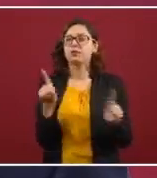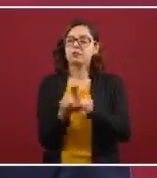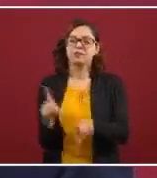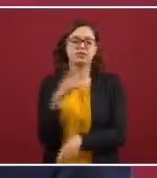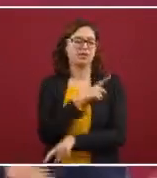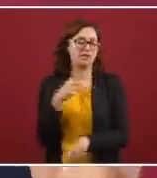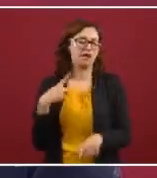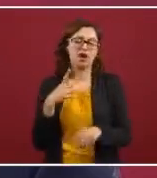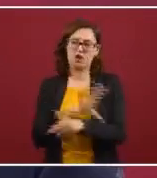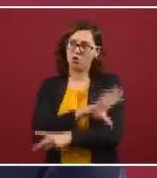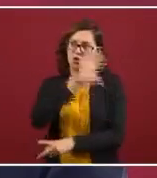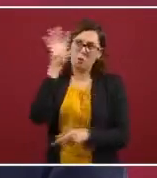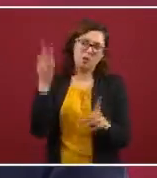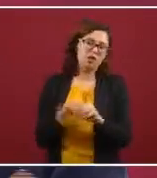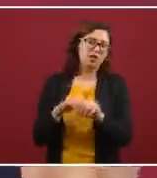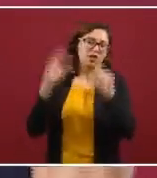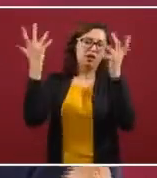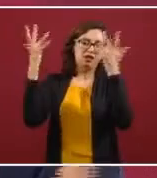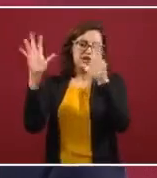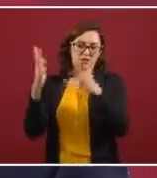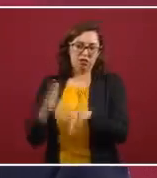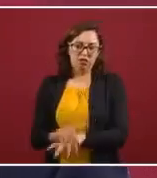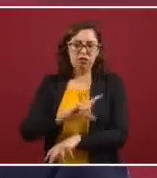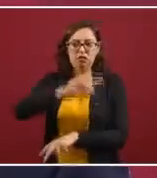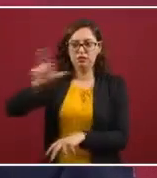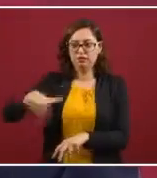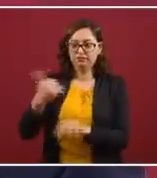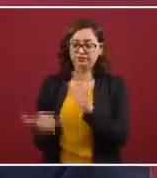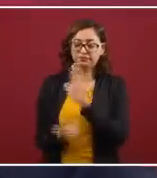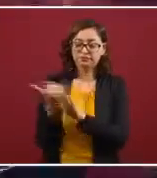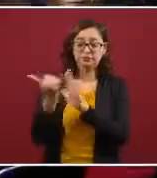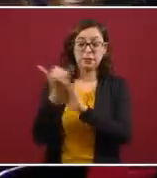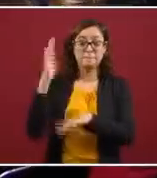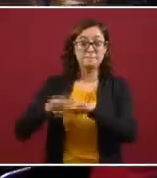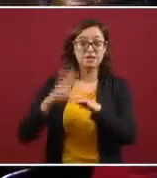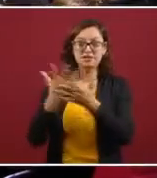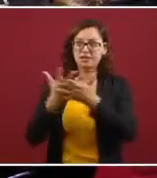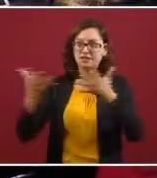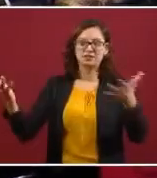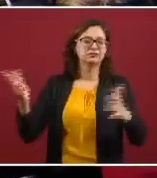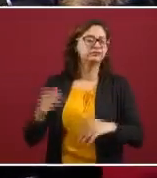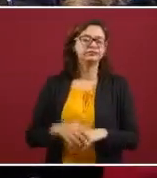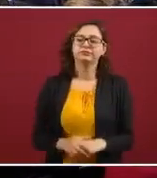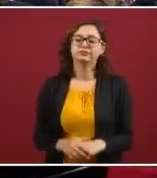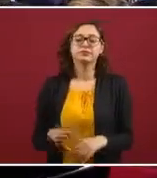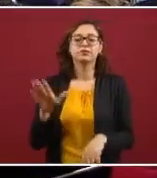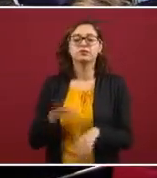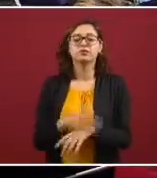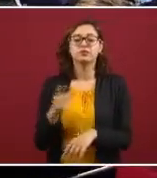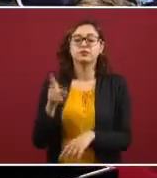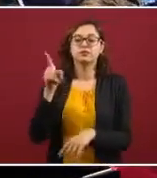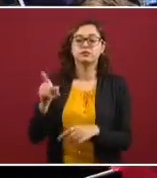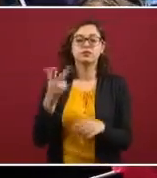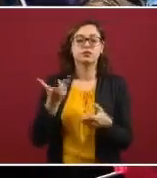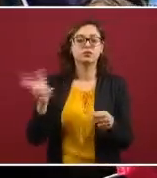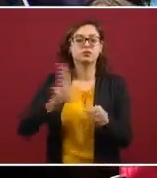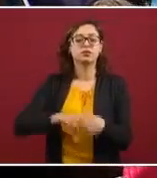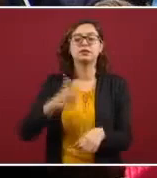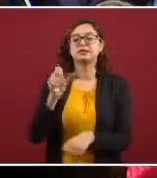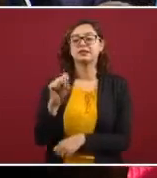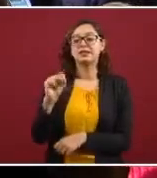también para recuperar ahí, pero ya no un hospital tan grande, porque también era un hospital que tenía casi 60 años y que